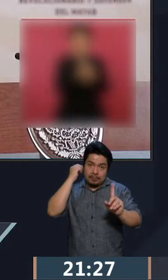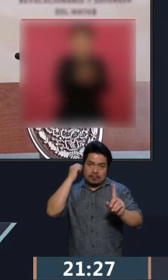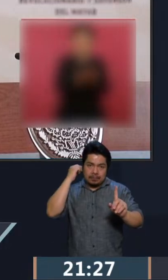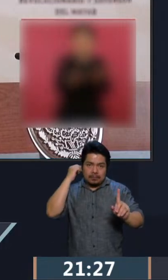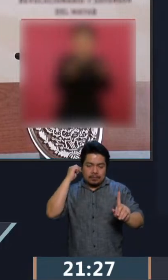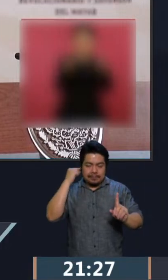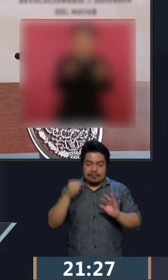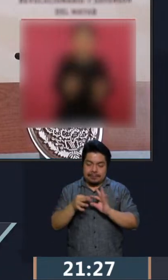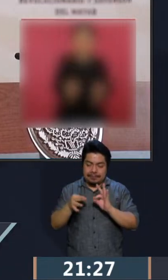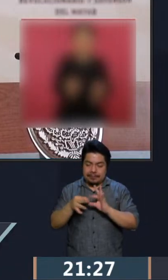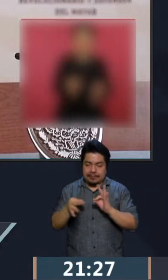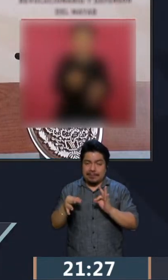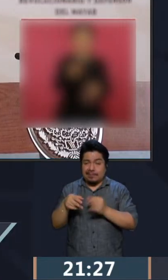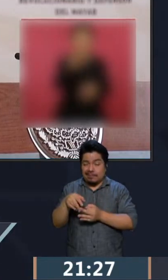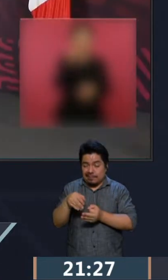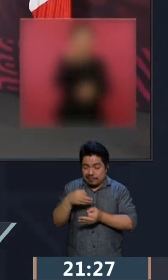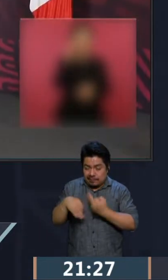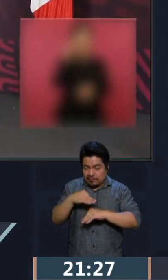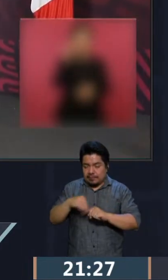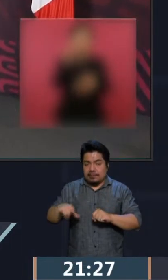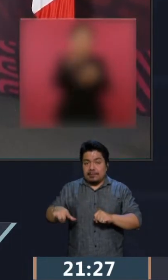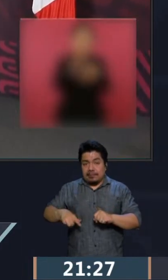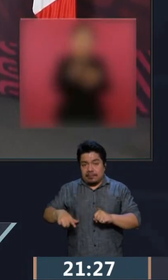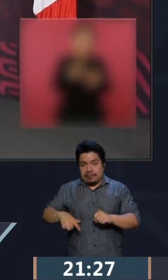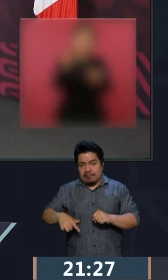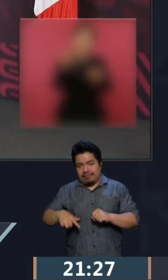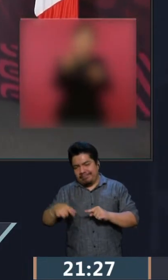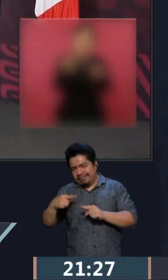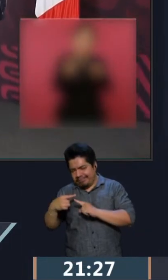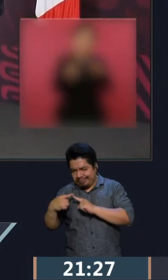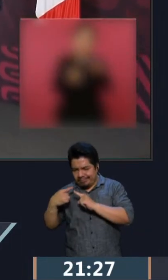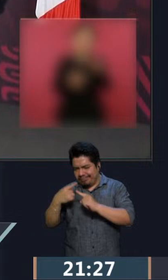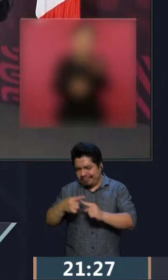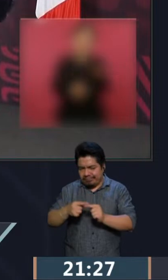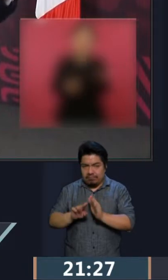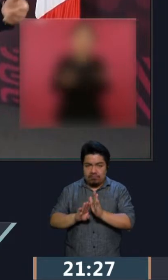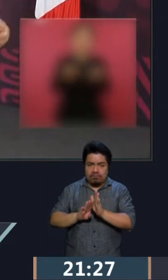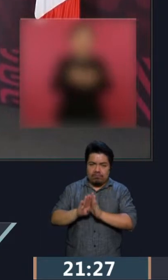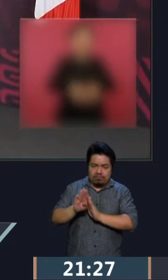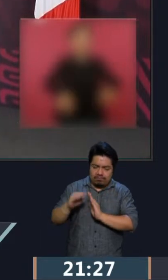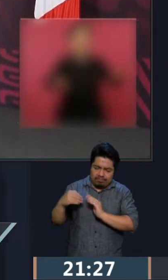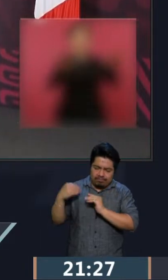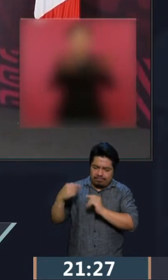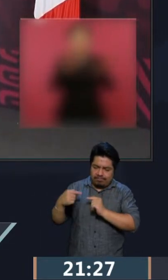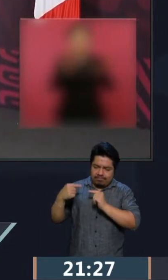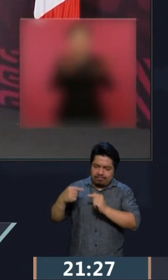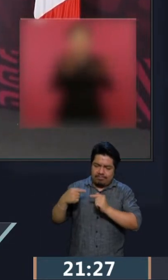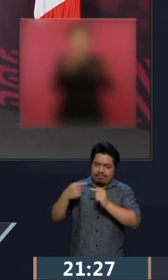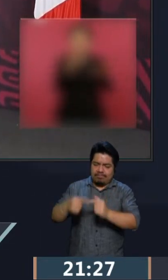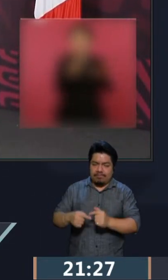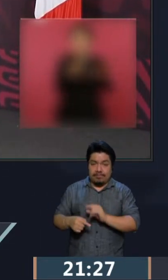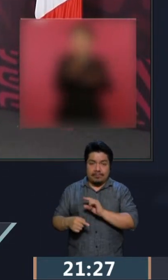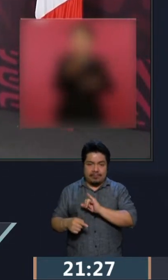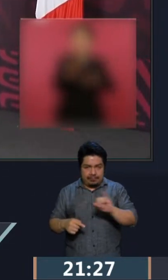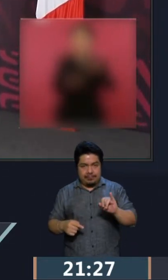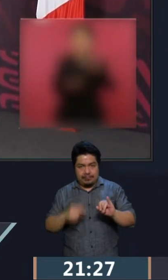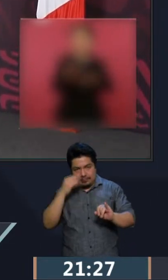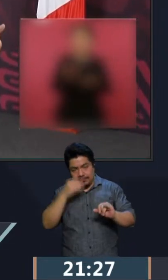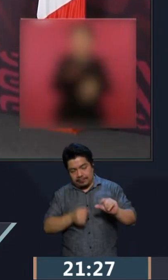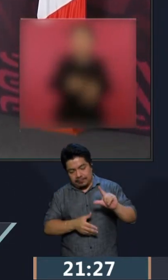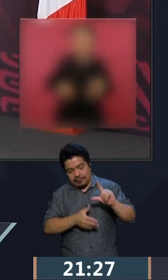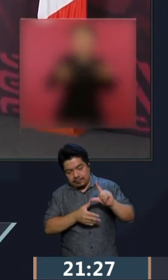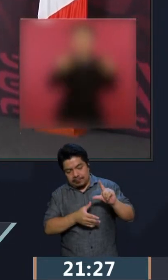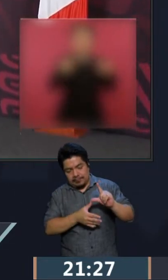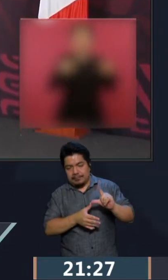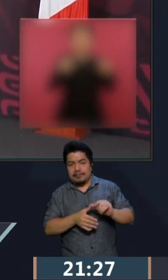claridad, en todos los gobiernos, en toda la oleada progresista, en toda la oleada de gobiernos progresistas de América